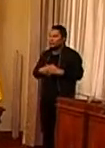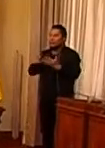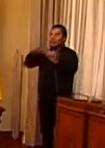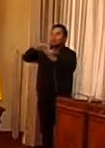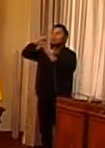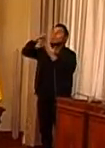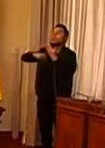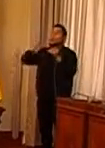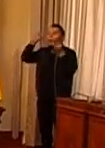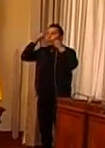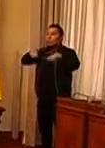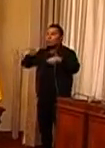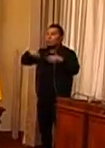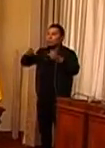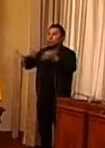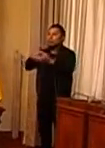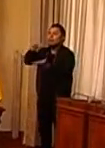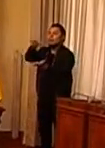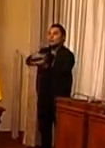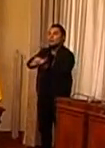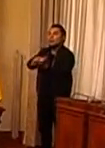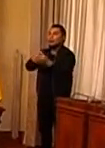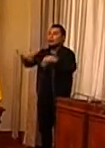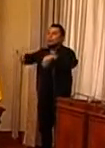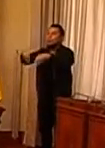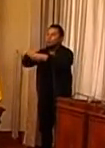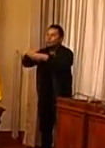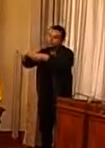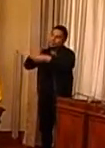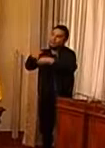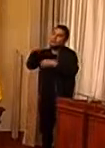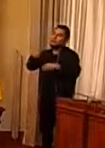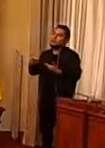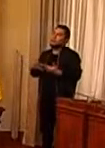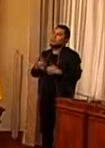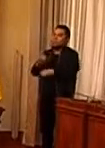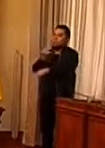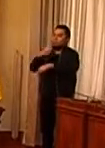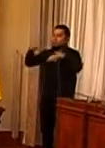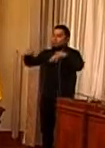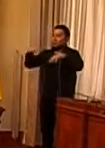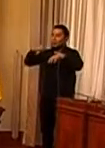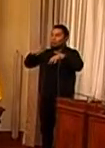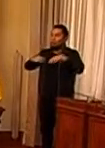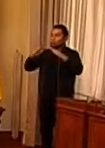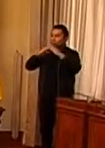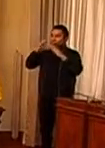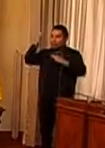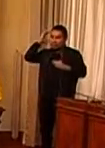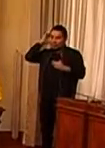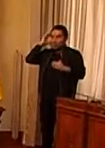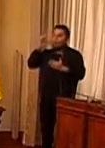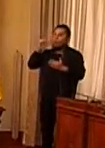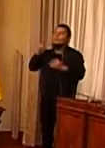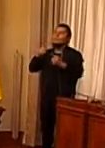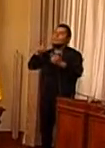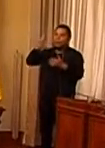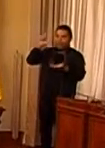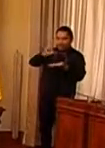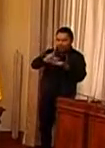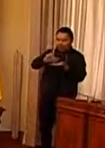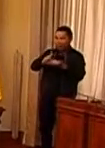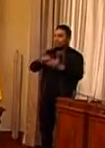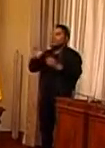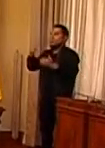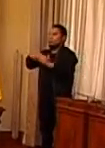Proyecto de acuerdo de consejo que aprueba el convenio de cooperación interinstitucional entre la Municipalidad Metropolitana de Lima y la